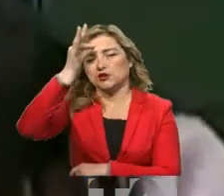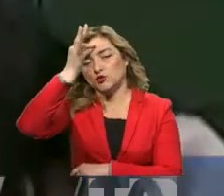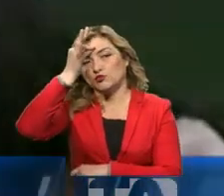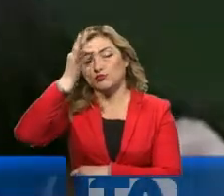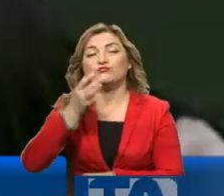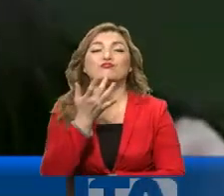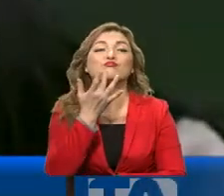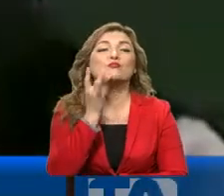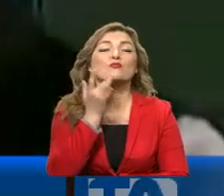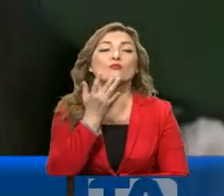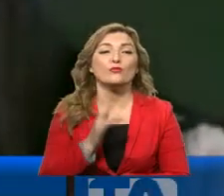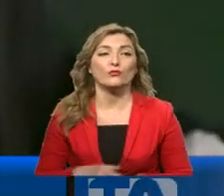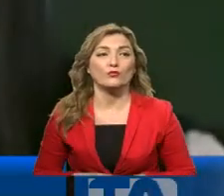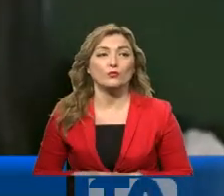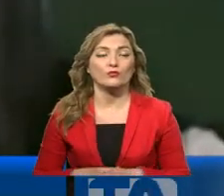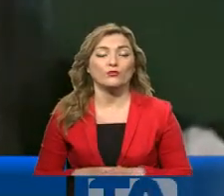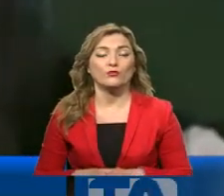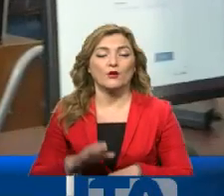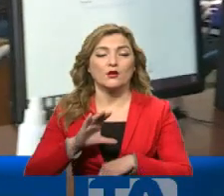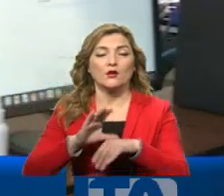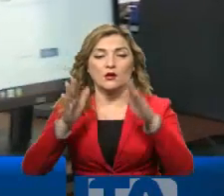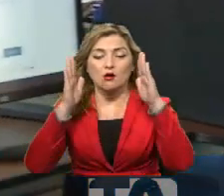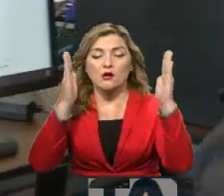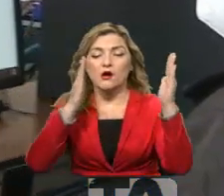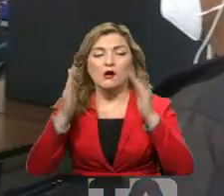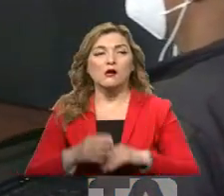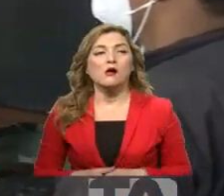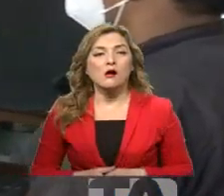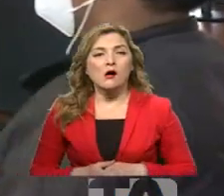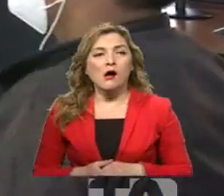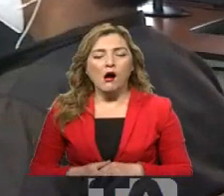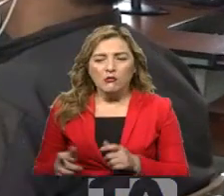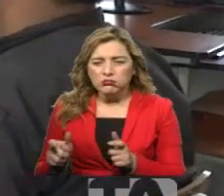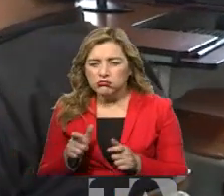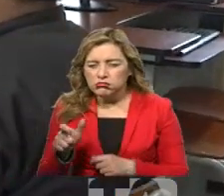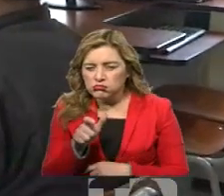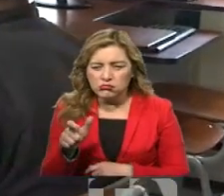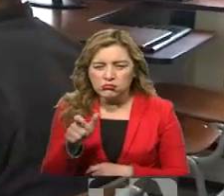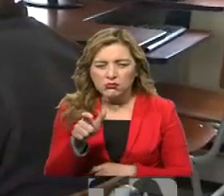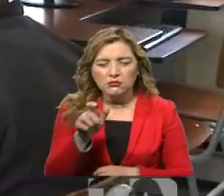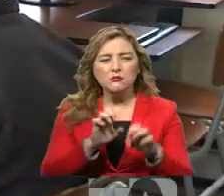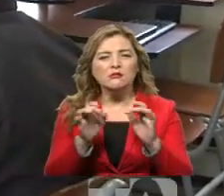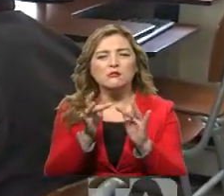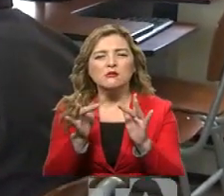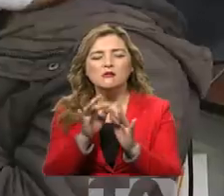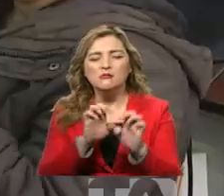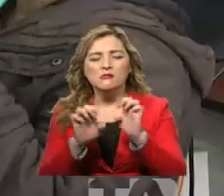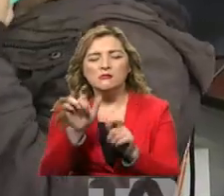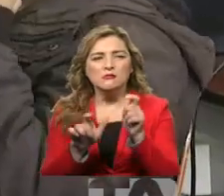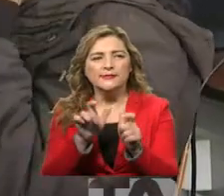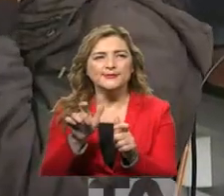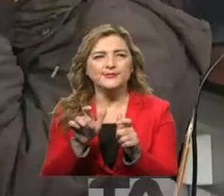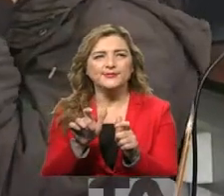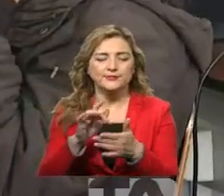salud, preferentemente al CAT, al Centro de Atención Temporal. El rastreo de contactos también evalúa y decide qué hacer con las personas que